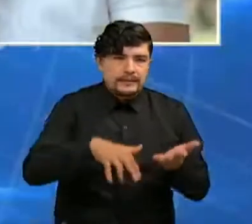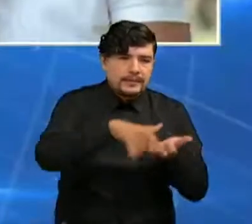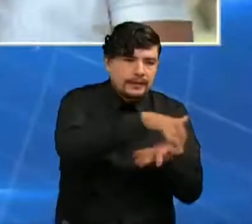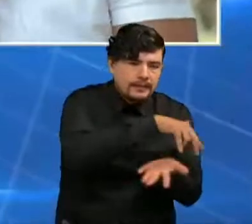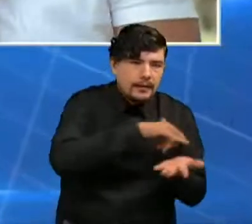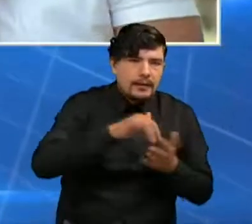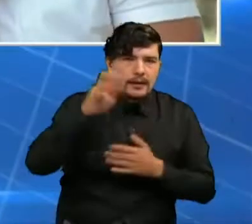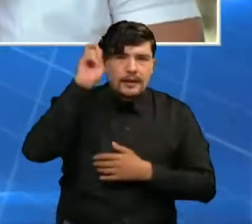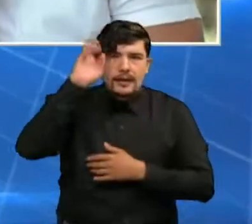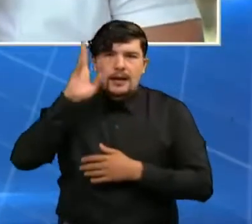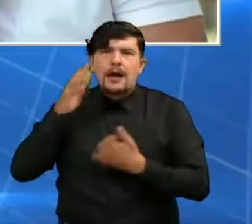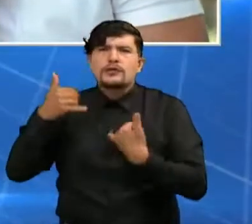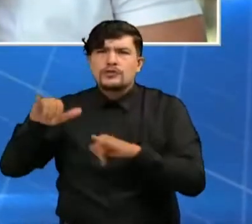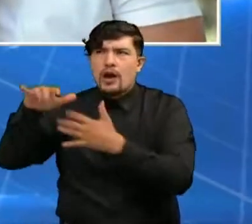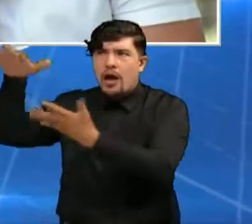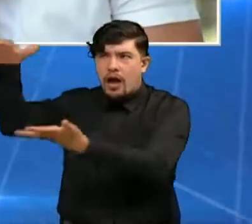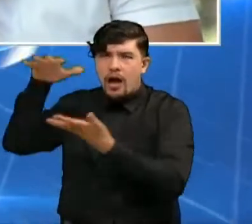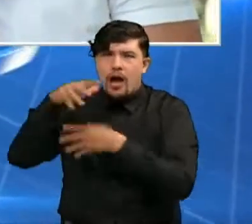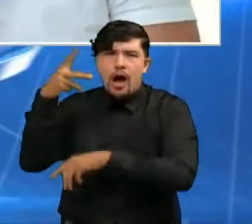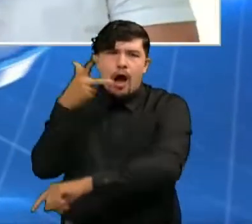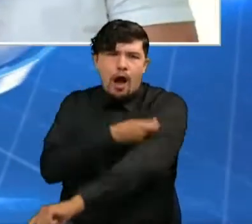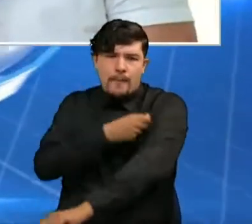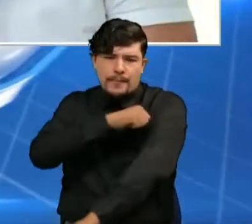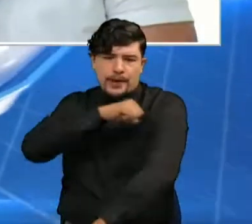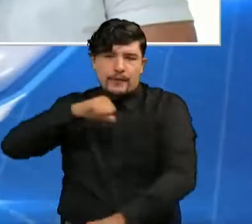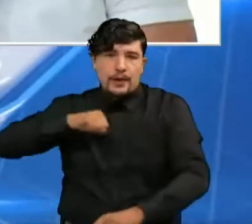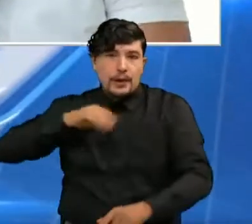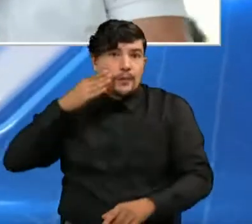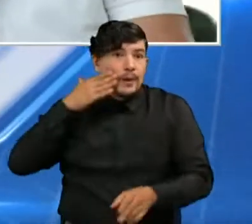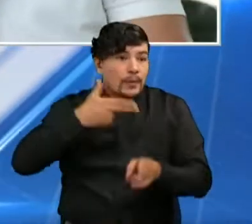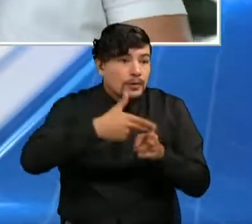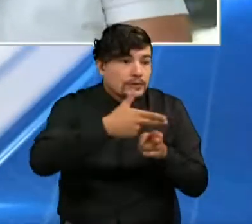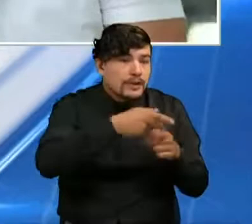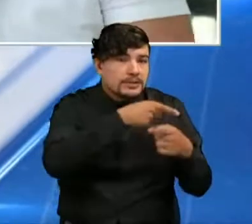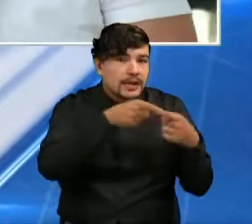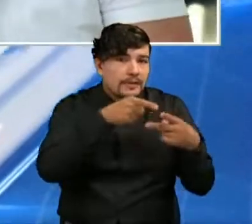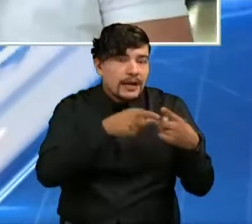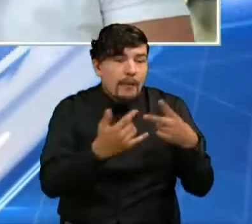este proceso en las próximas semanas a través de las cajas de compensación.